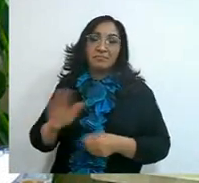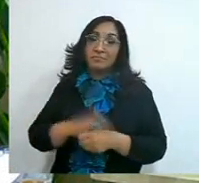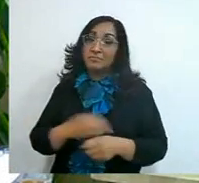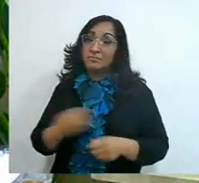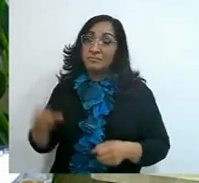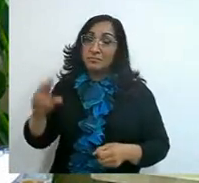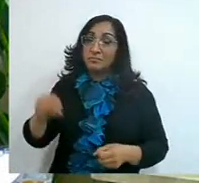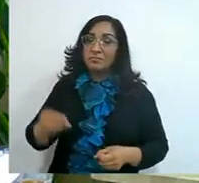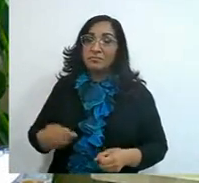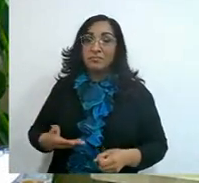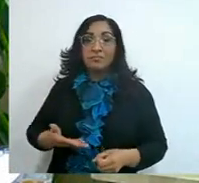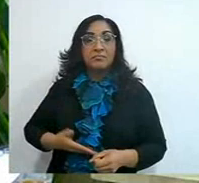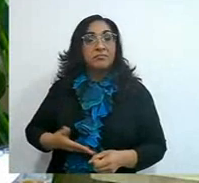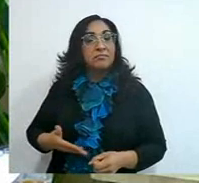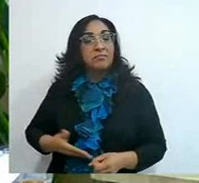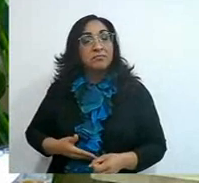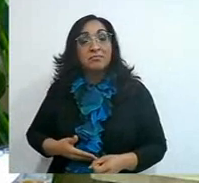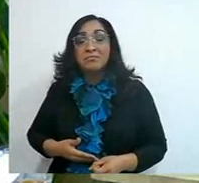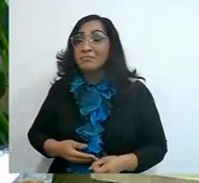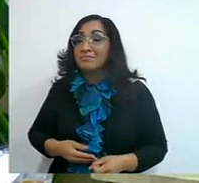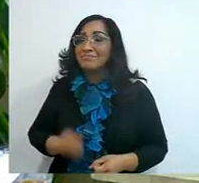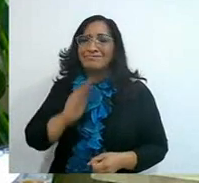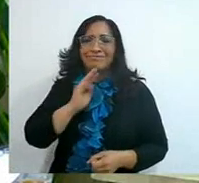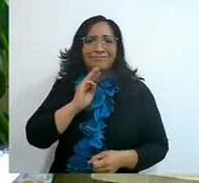porque no te van a incomodar.